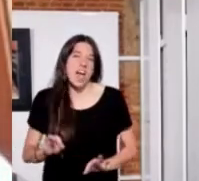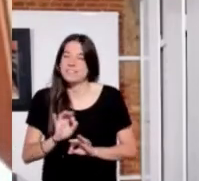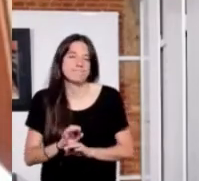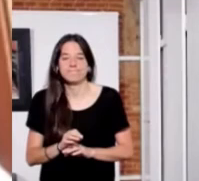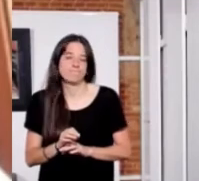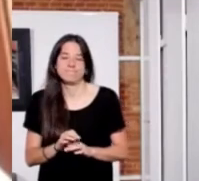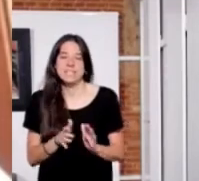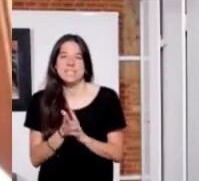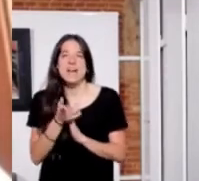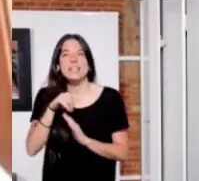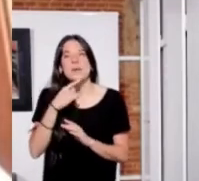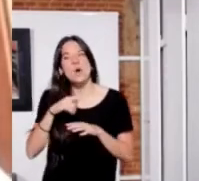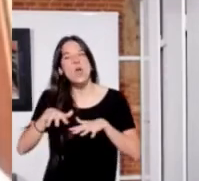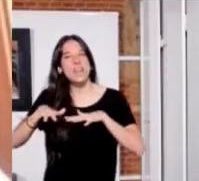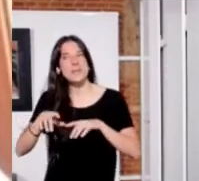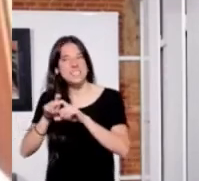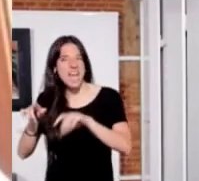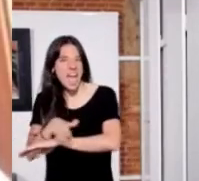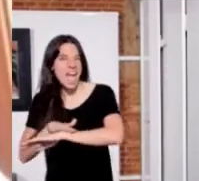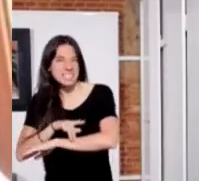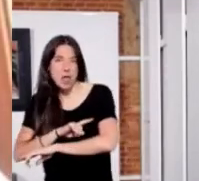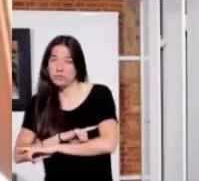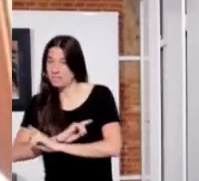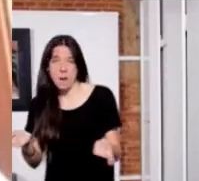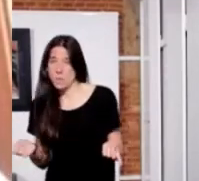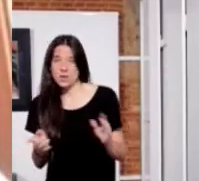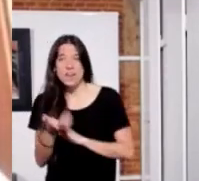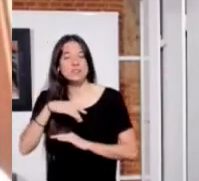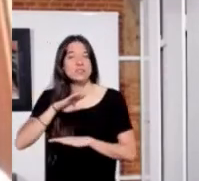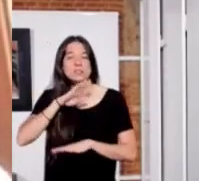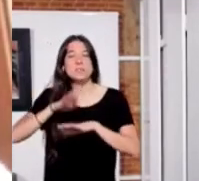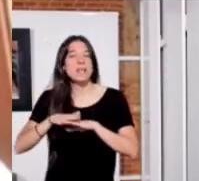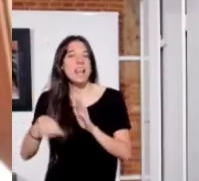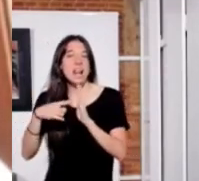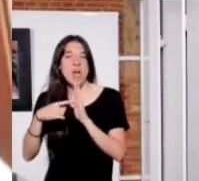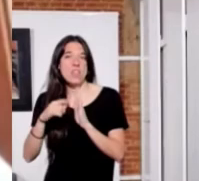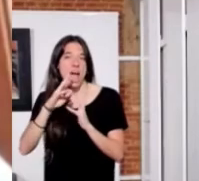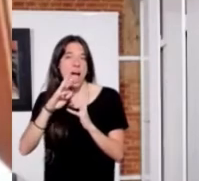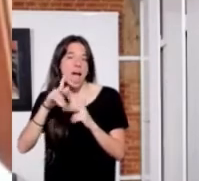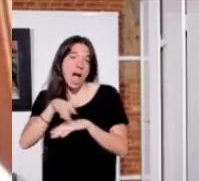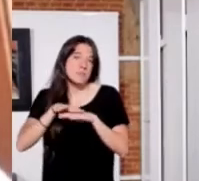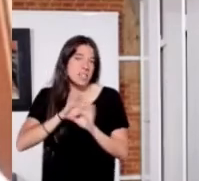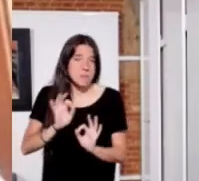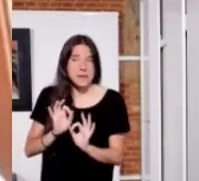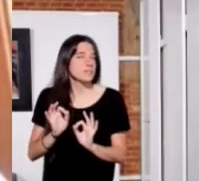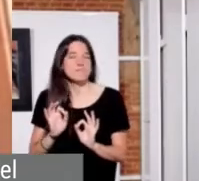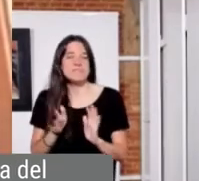tampoco de Estado, que nos ceñimos estrictamente a la legalidad y a la administración, sino que el tercer sector